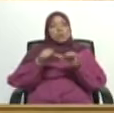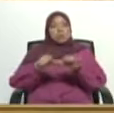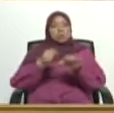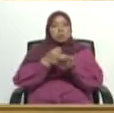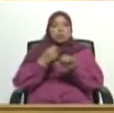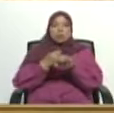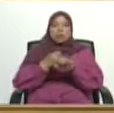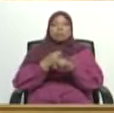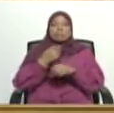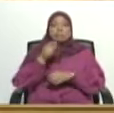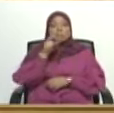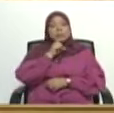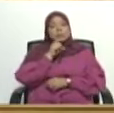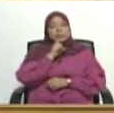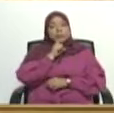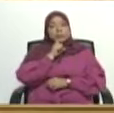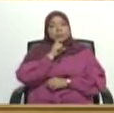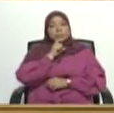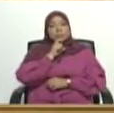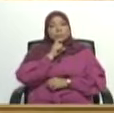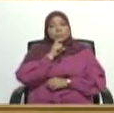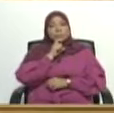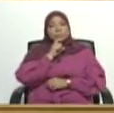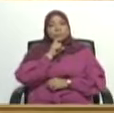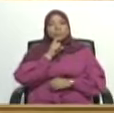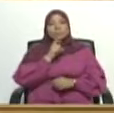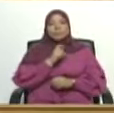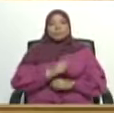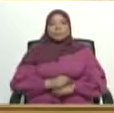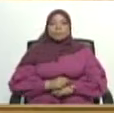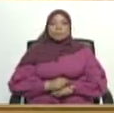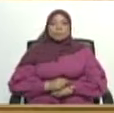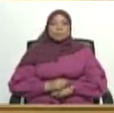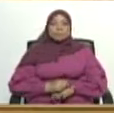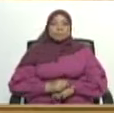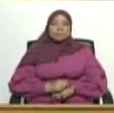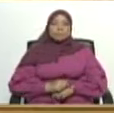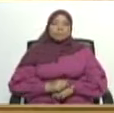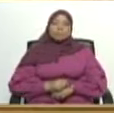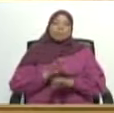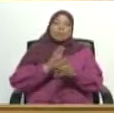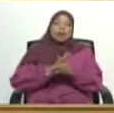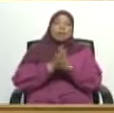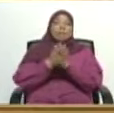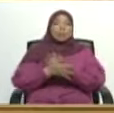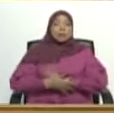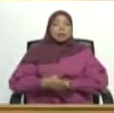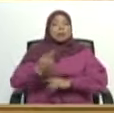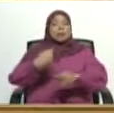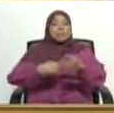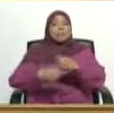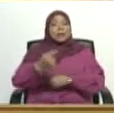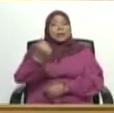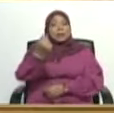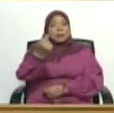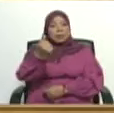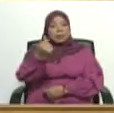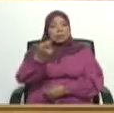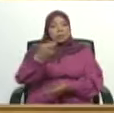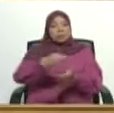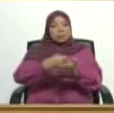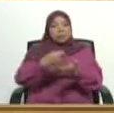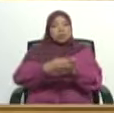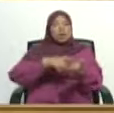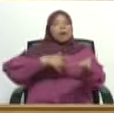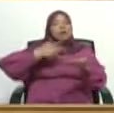cocodrilo, porque bastaría con que dejaran de suministrar pertrechos